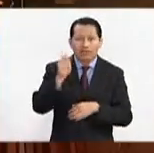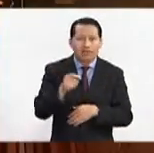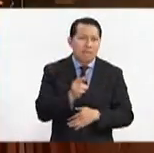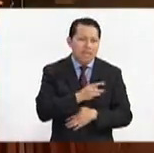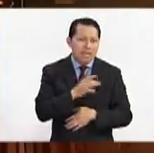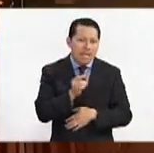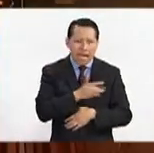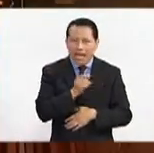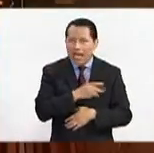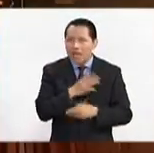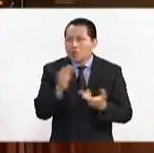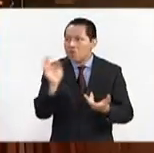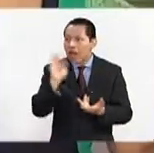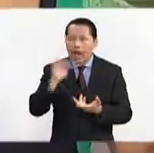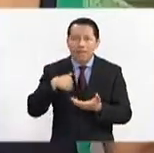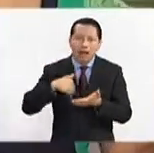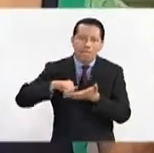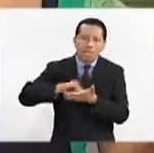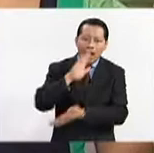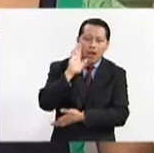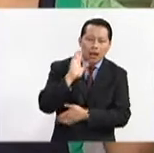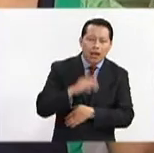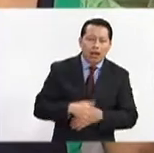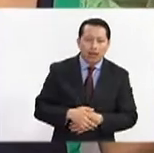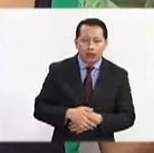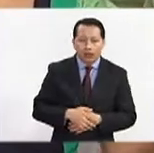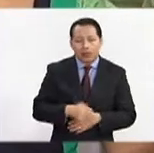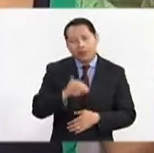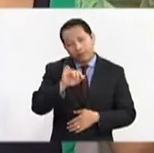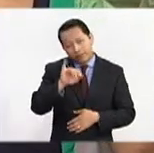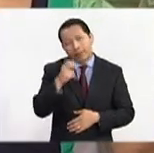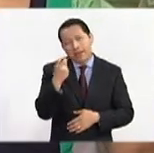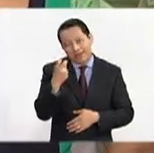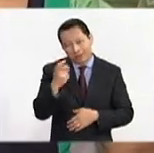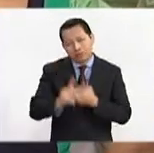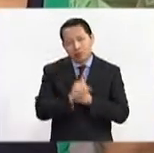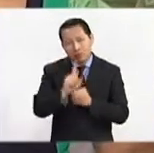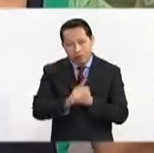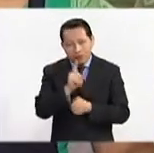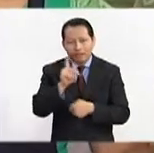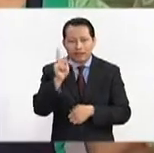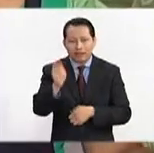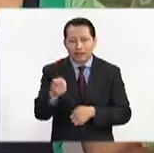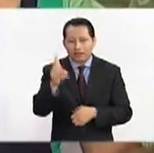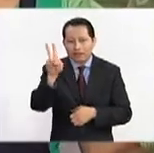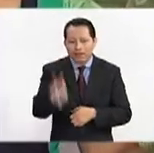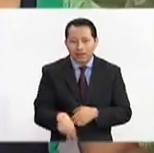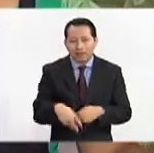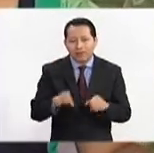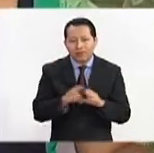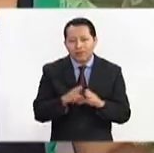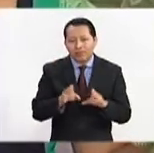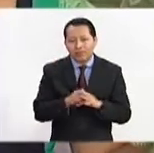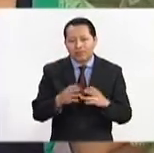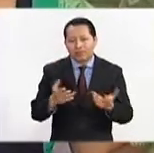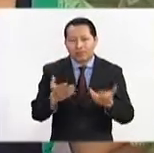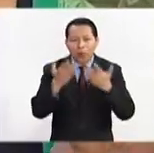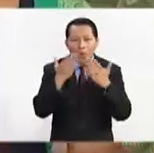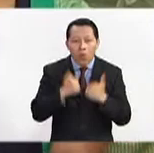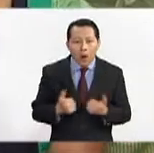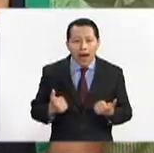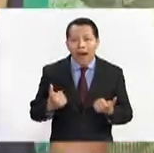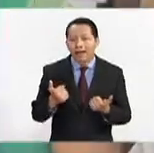miedo a perder sus fuentes de ingresos. También igual nos está afectando todo esto porque pues la verdad no